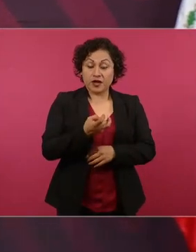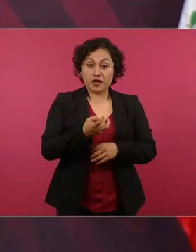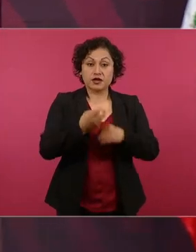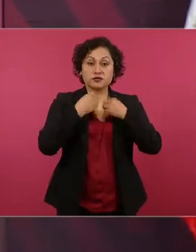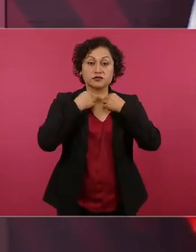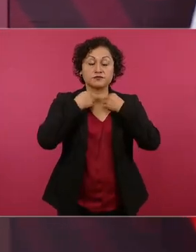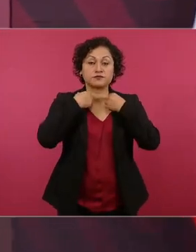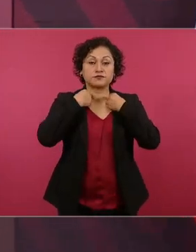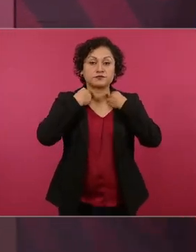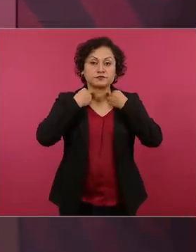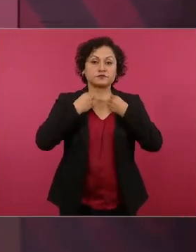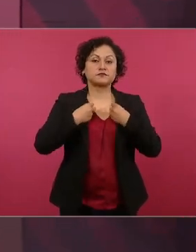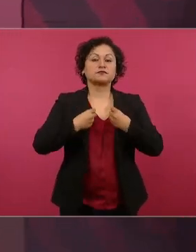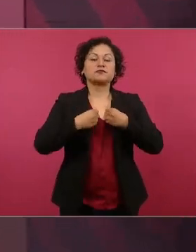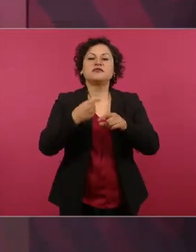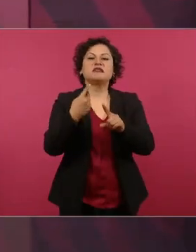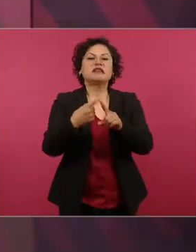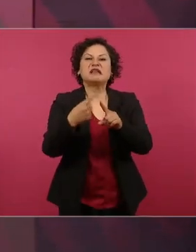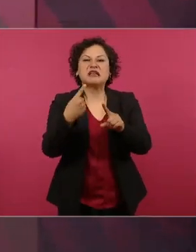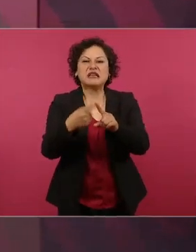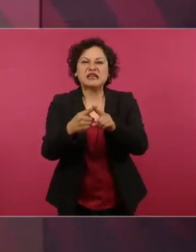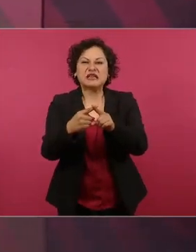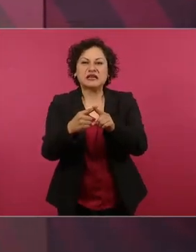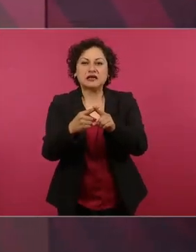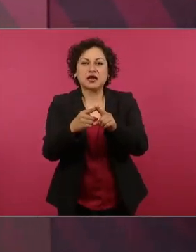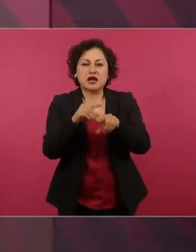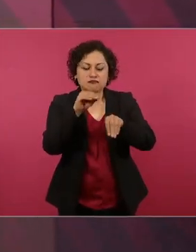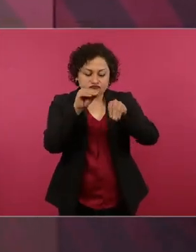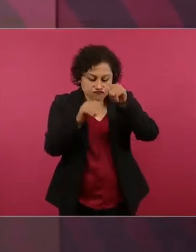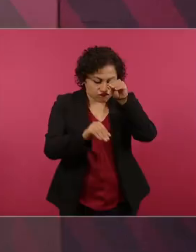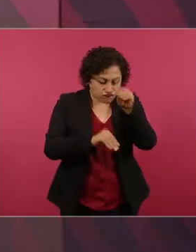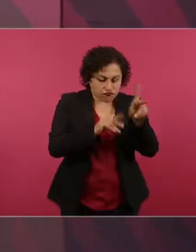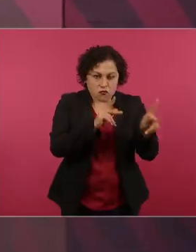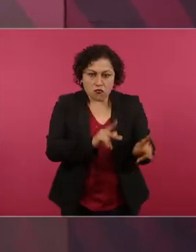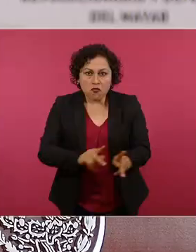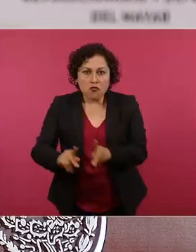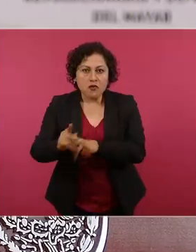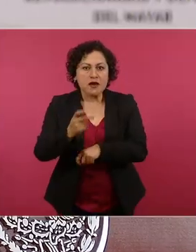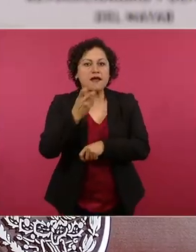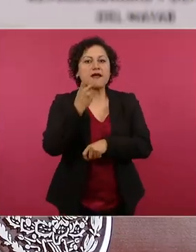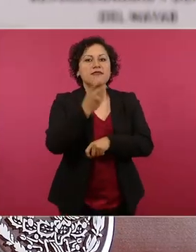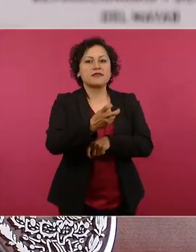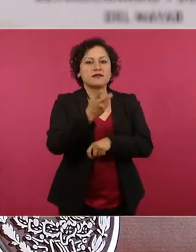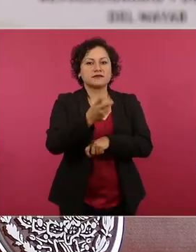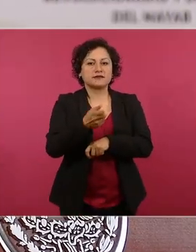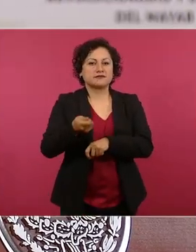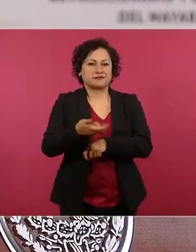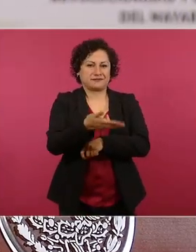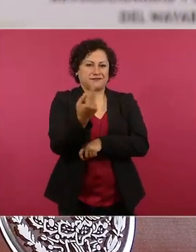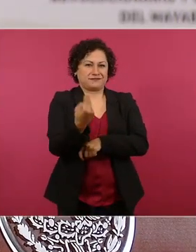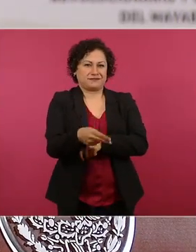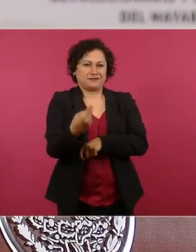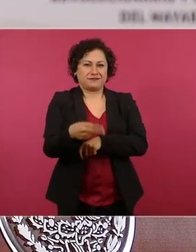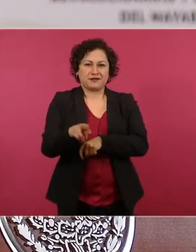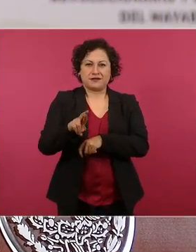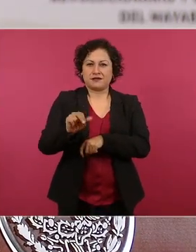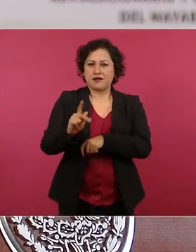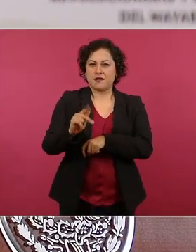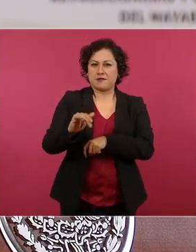esos operativos? En este caso, ese operativo famoso, Rápido y Furioso.